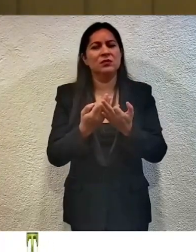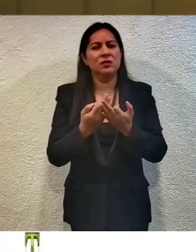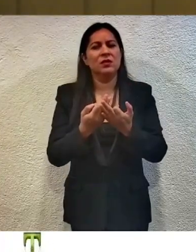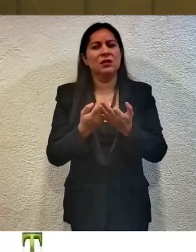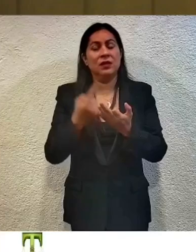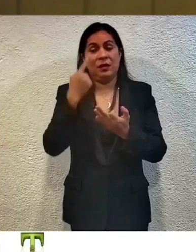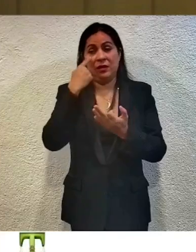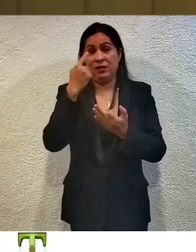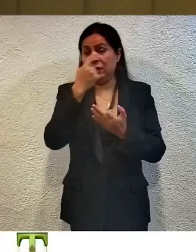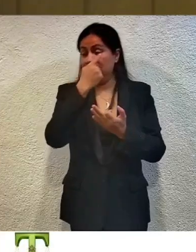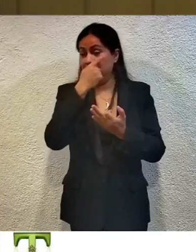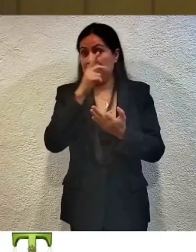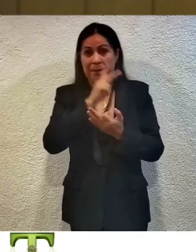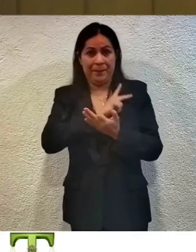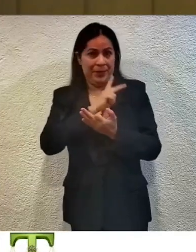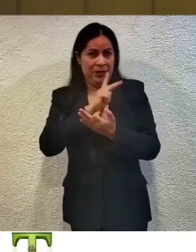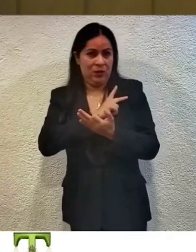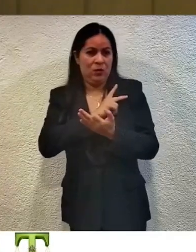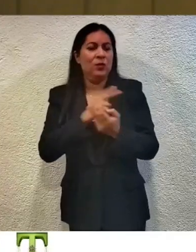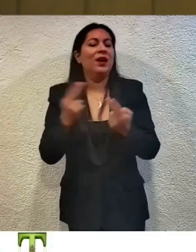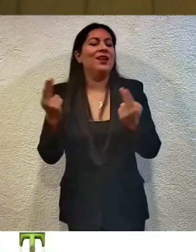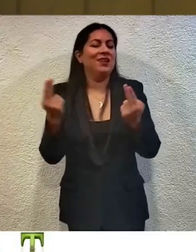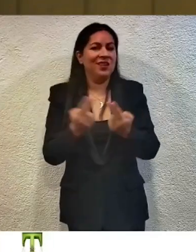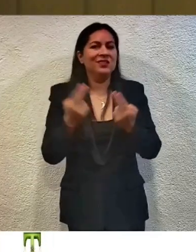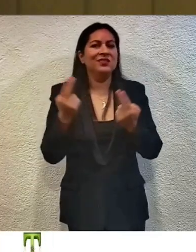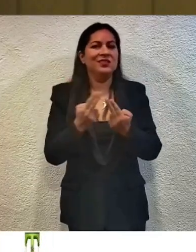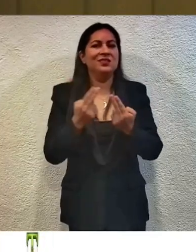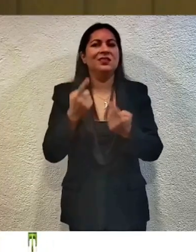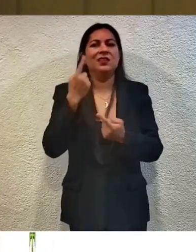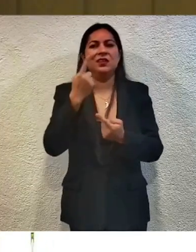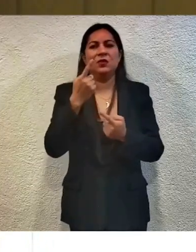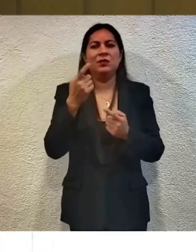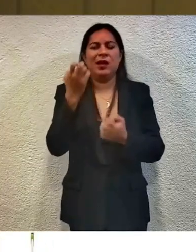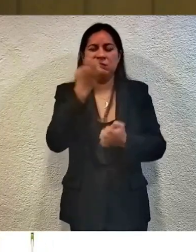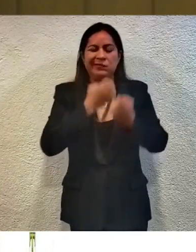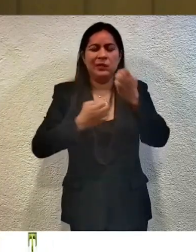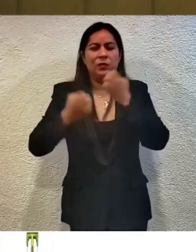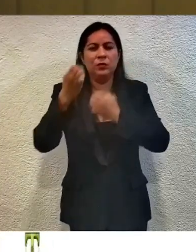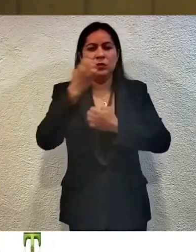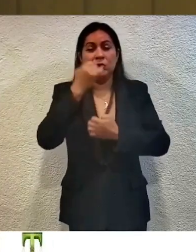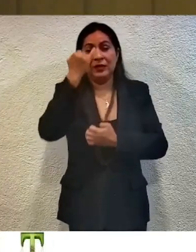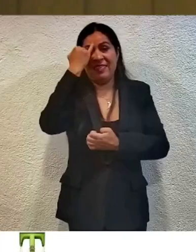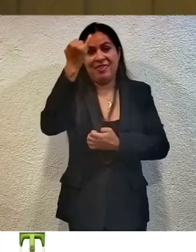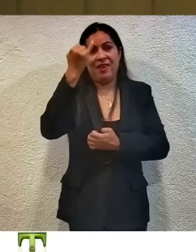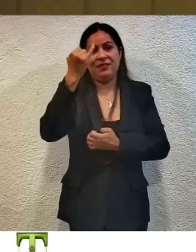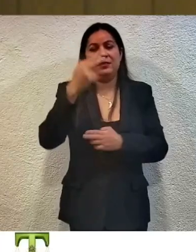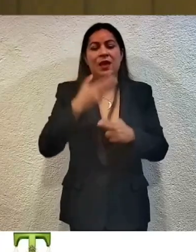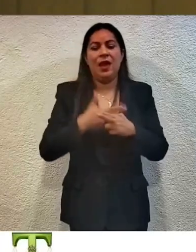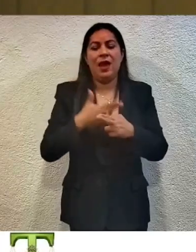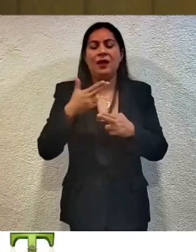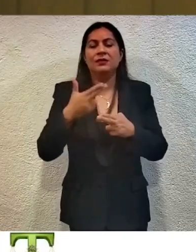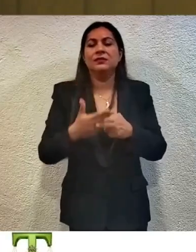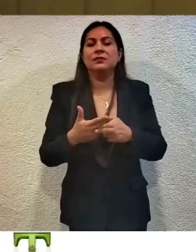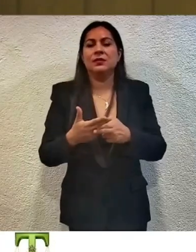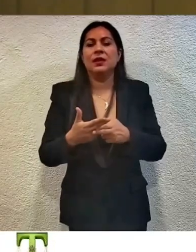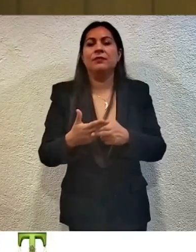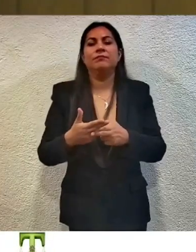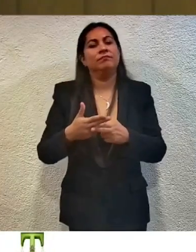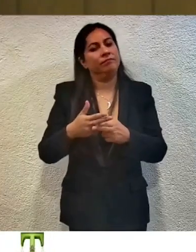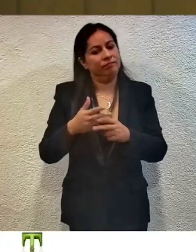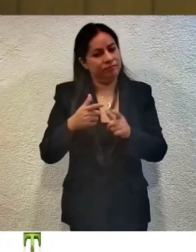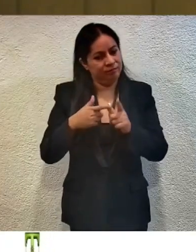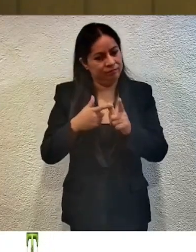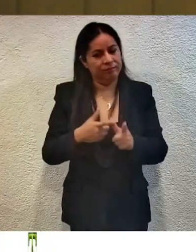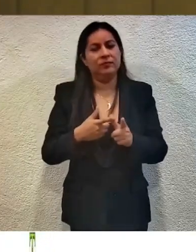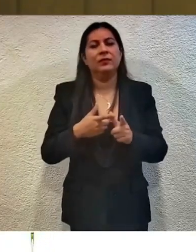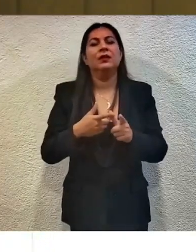mi punto de vista requieren de una revisión de criterios hasta, insisto, ante